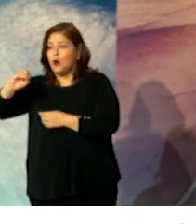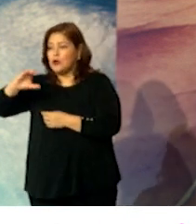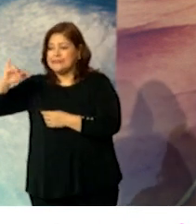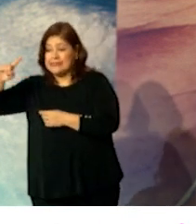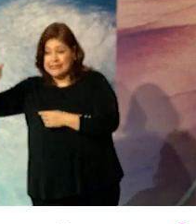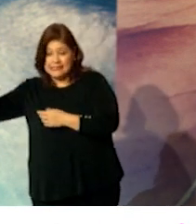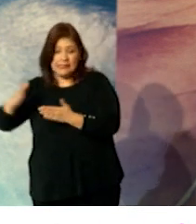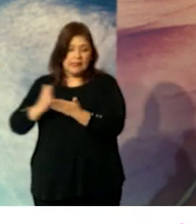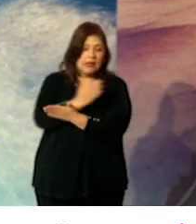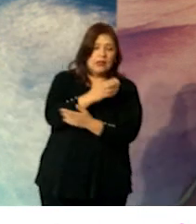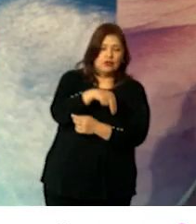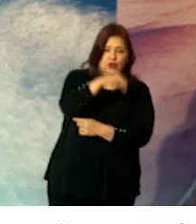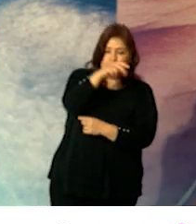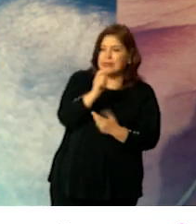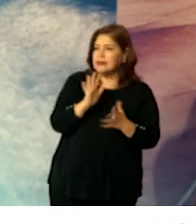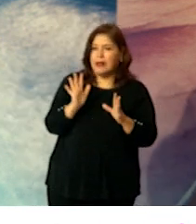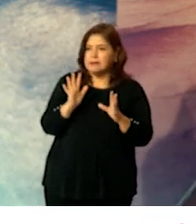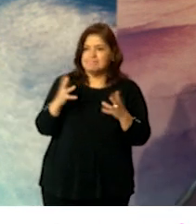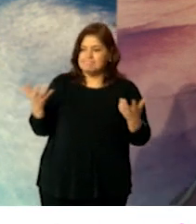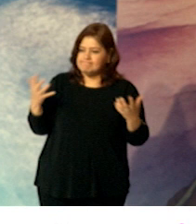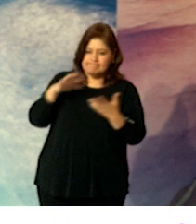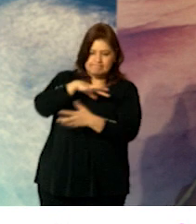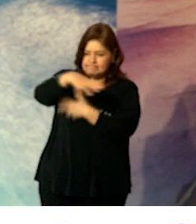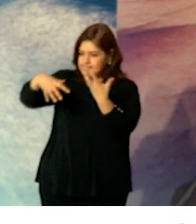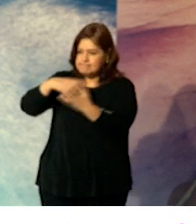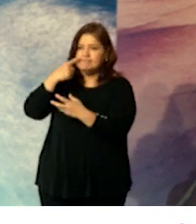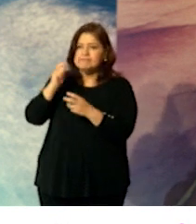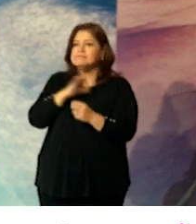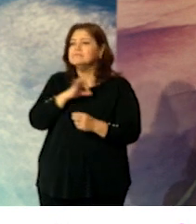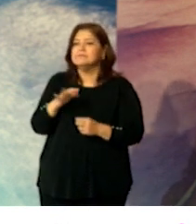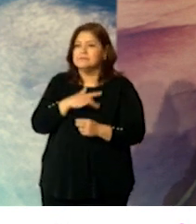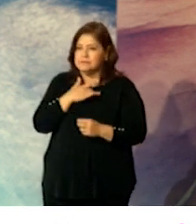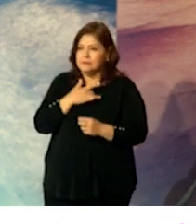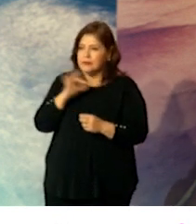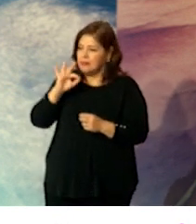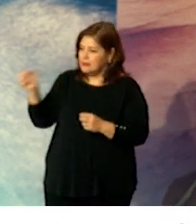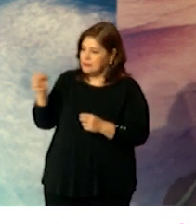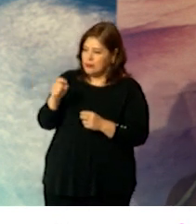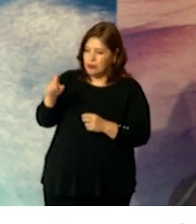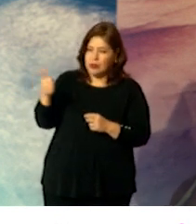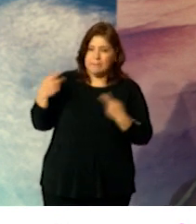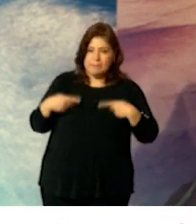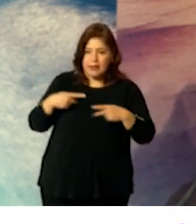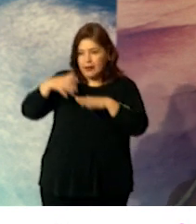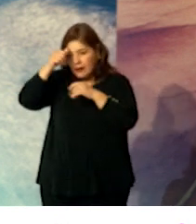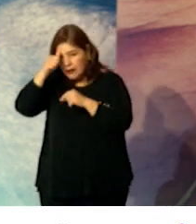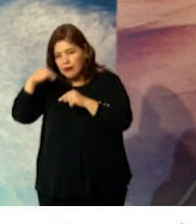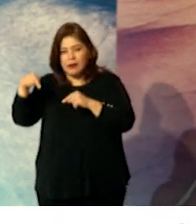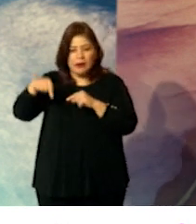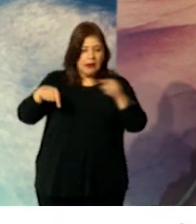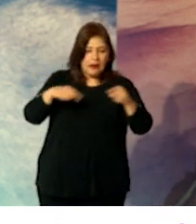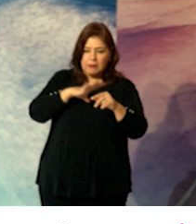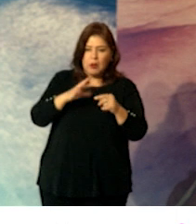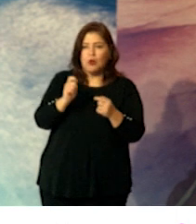norte, se redibuja. Es más, si llega Trump, puede que esos acuerdos entre Europa y Estados Unidos entren en